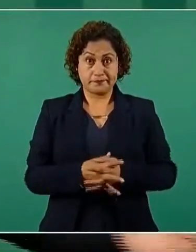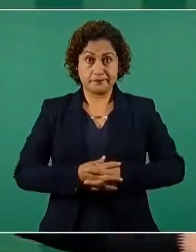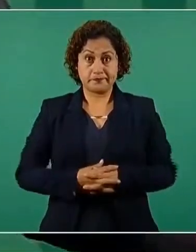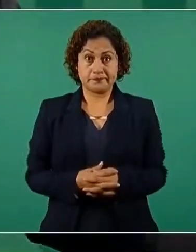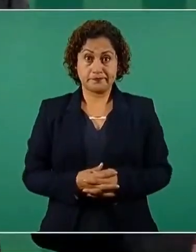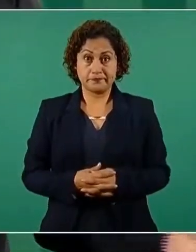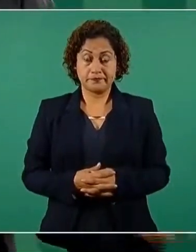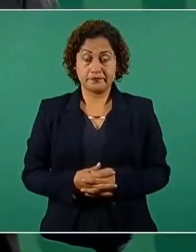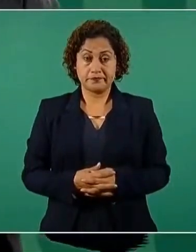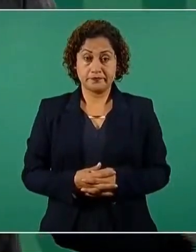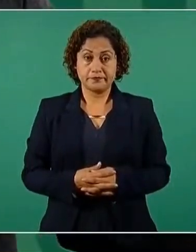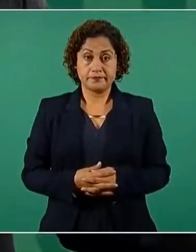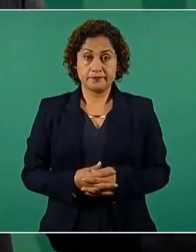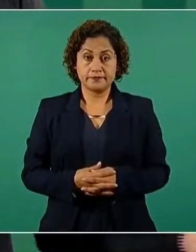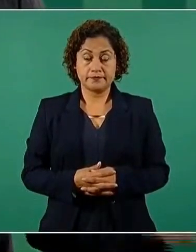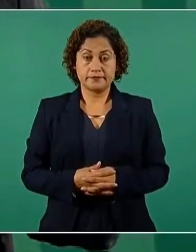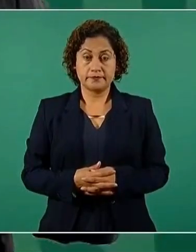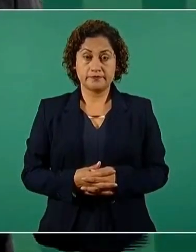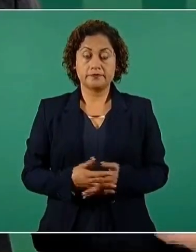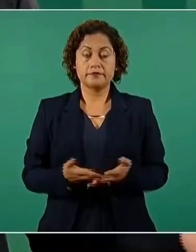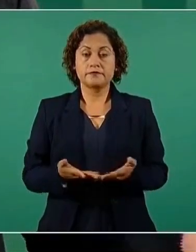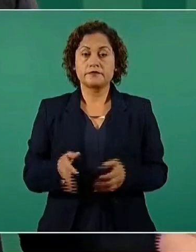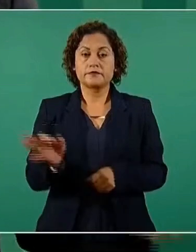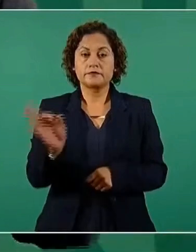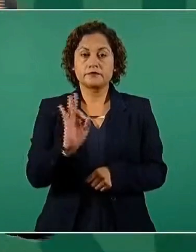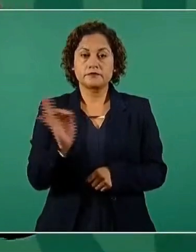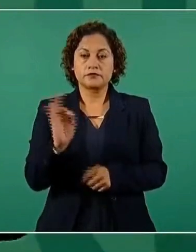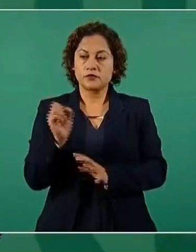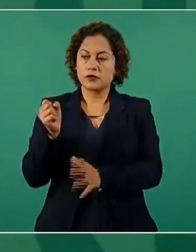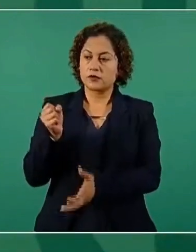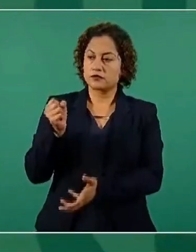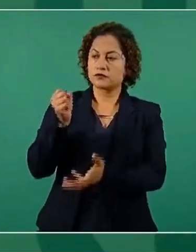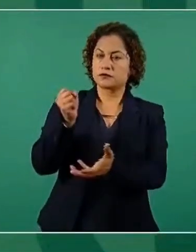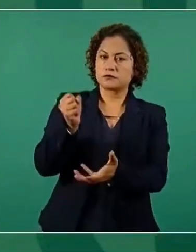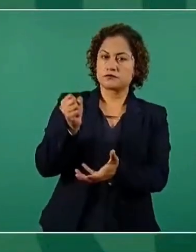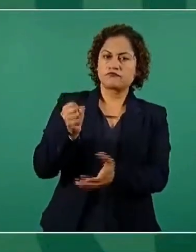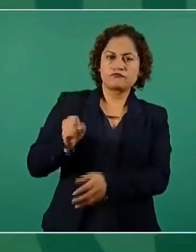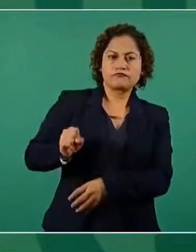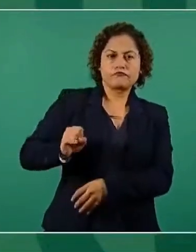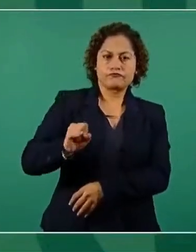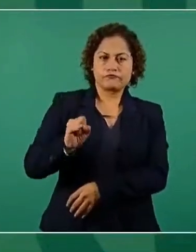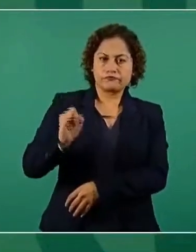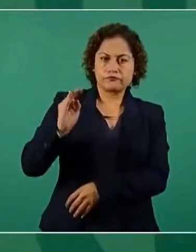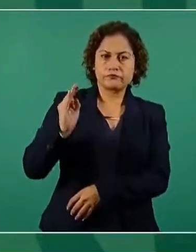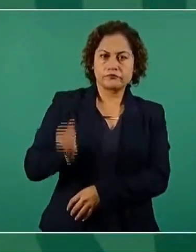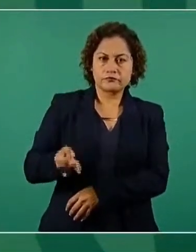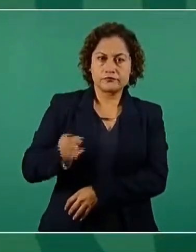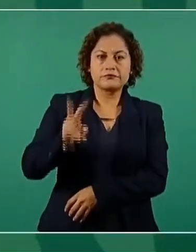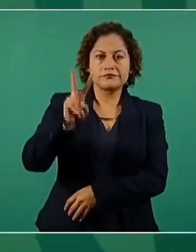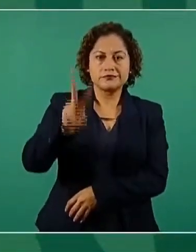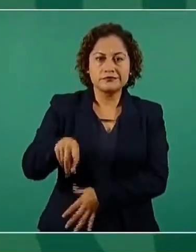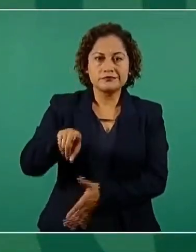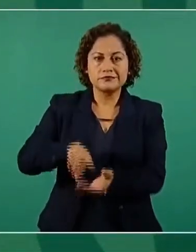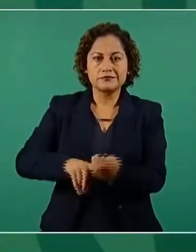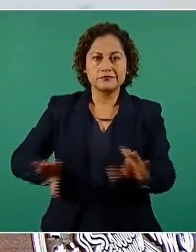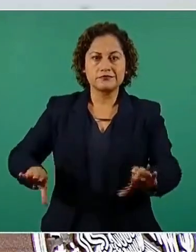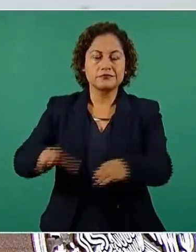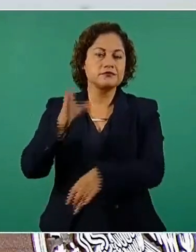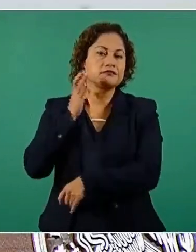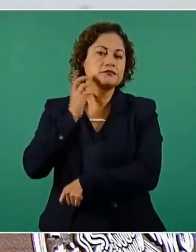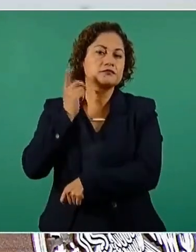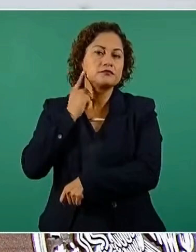Cada vez que se tenía que autorizar el presupuesto, era como un tianguis la Cámara de Diputados.